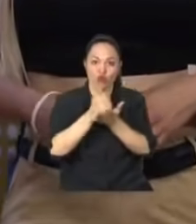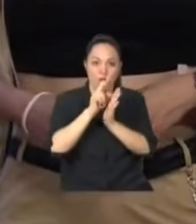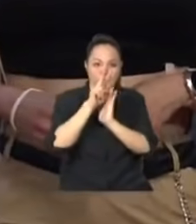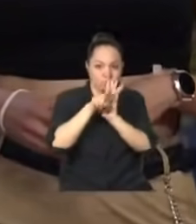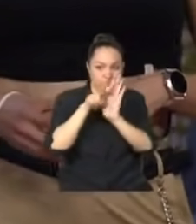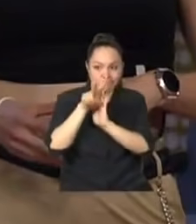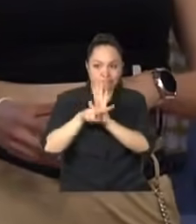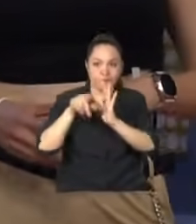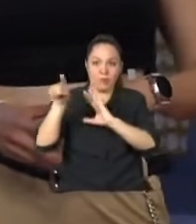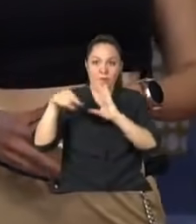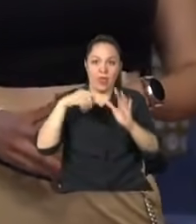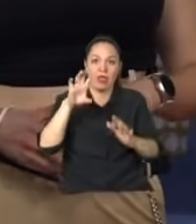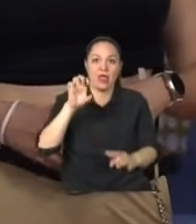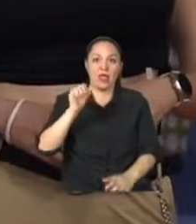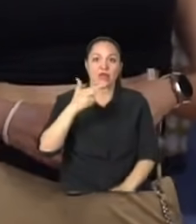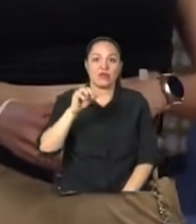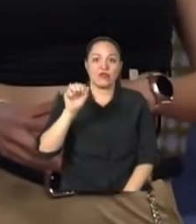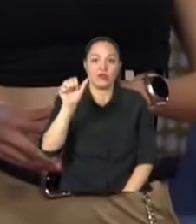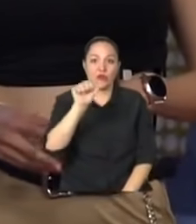a